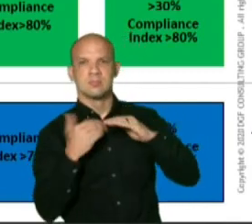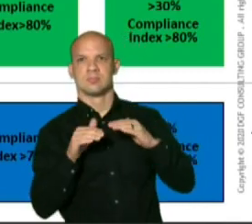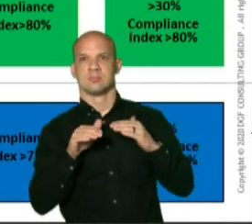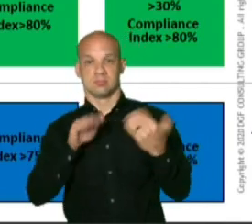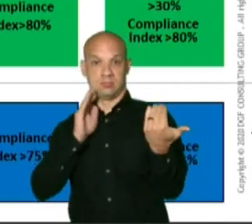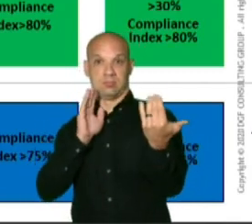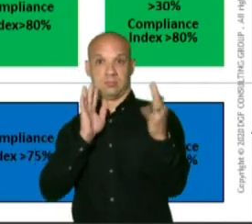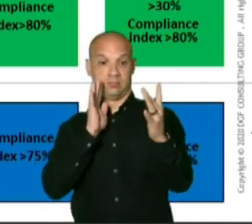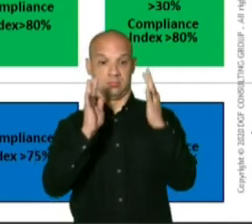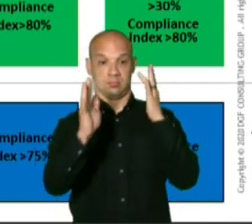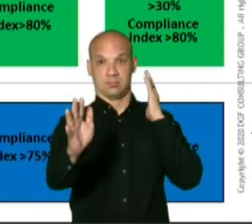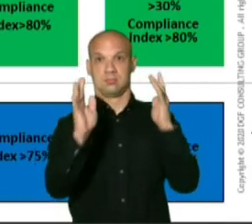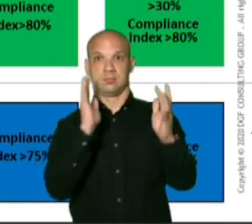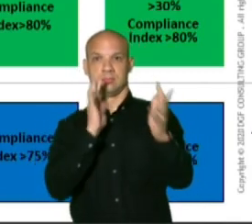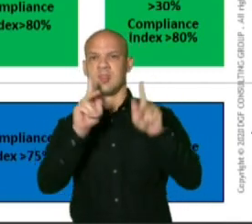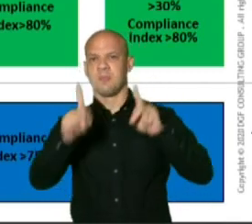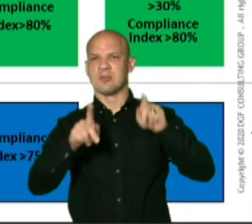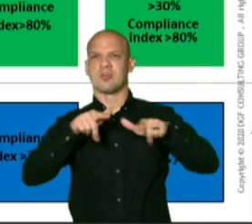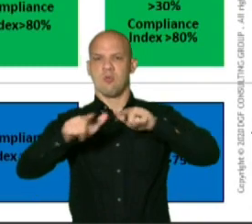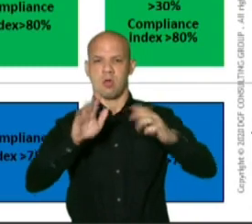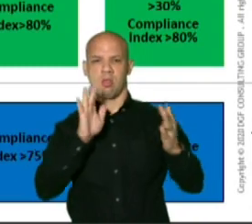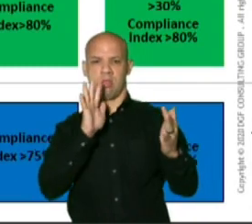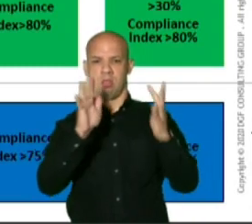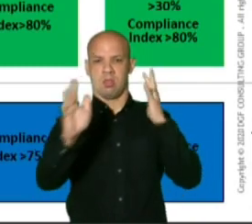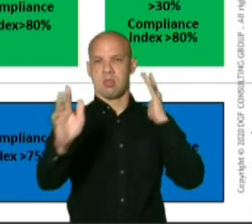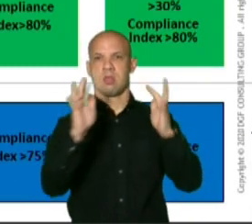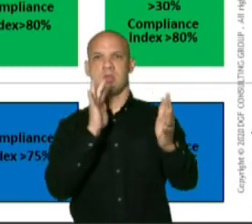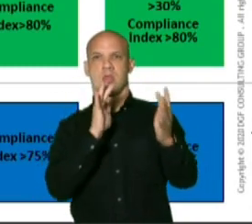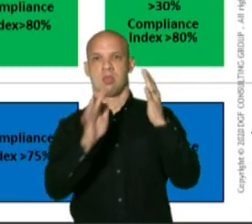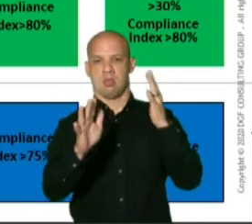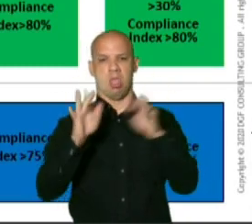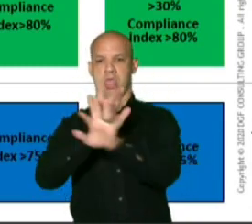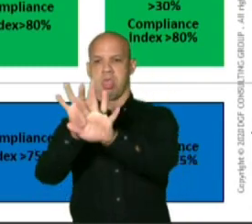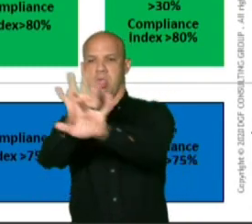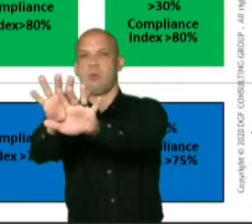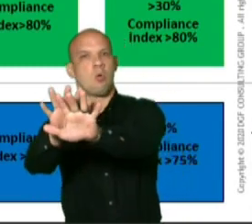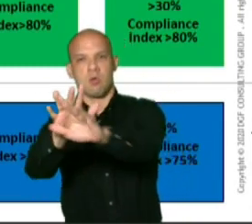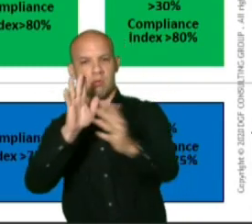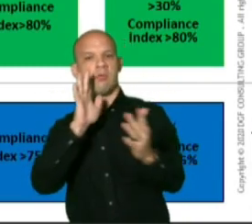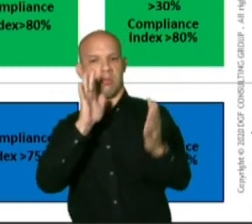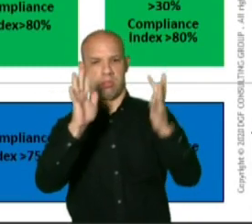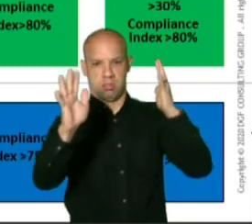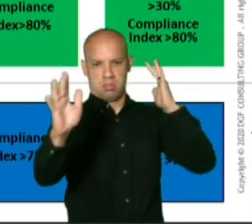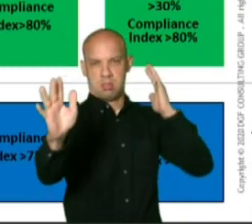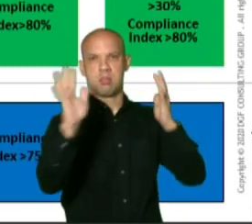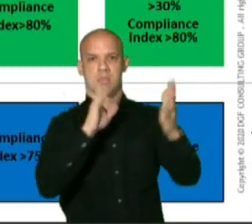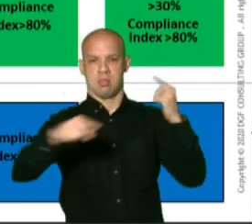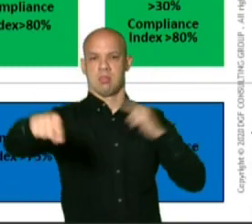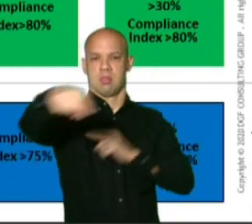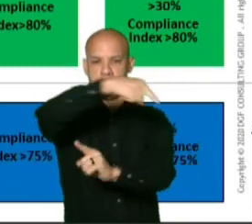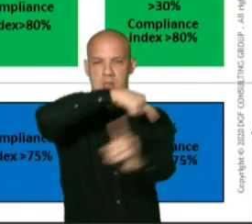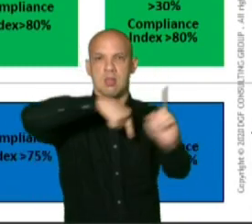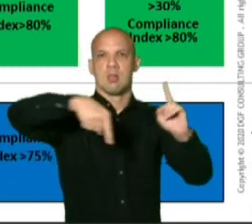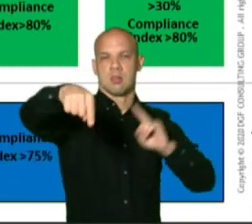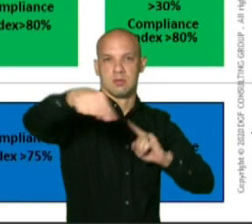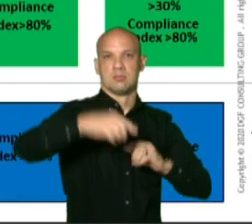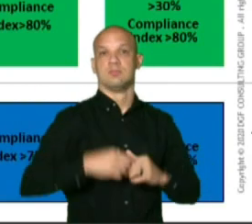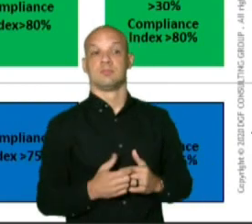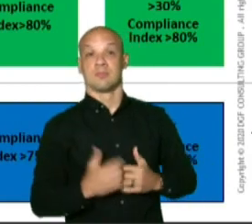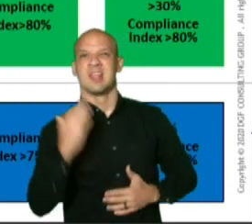en los centros comerciales, pues eso también lo establecimos con un parámetro de evaluación. Y el último es el concepto de capacidad, ¿verdad?,